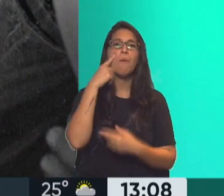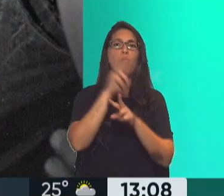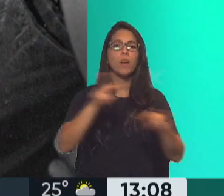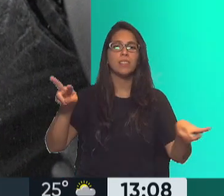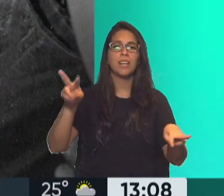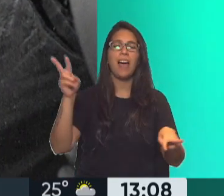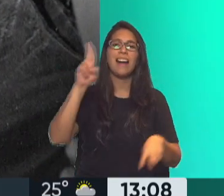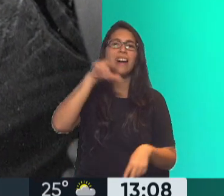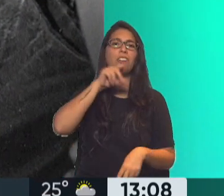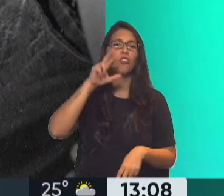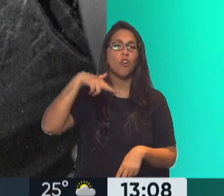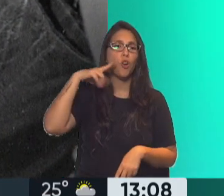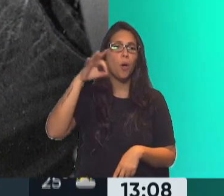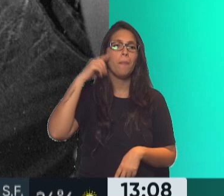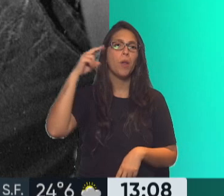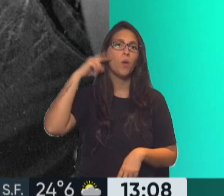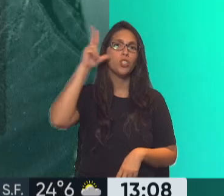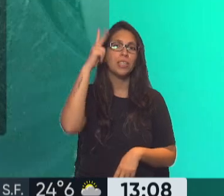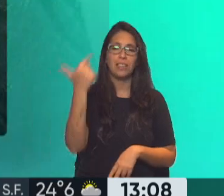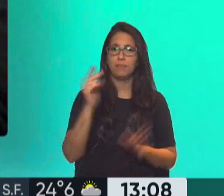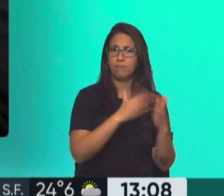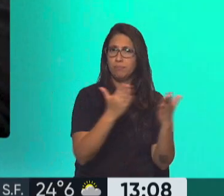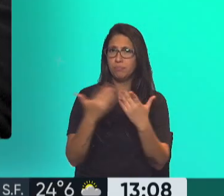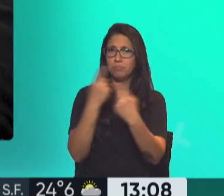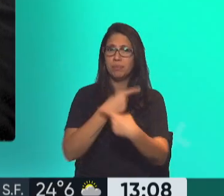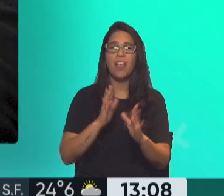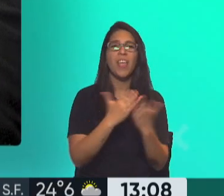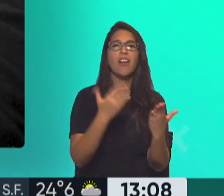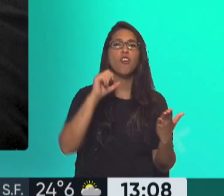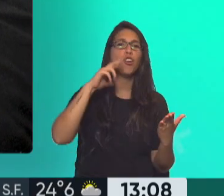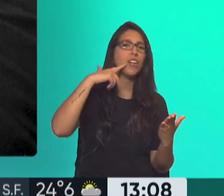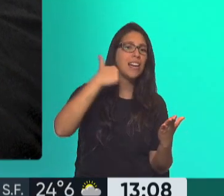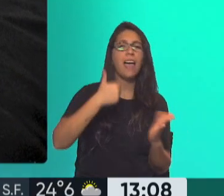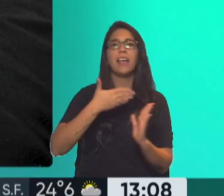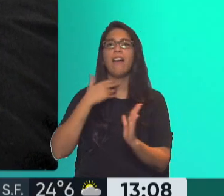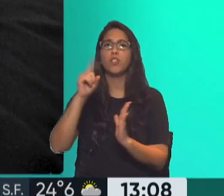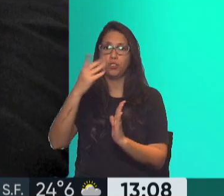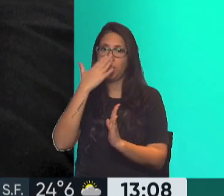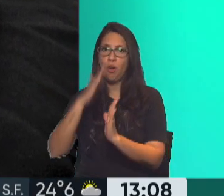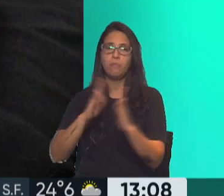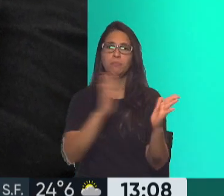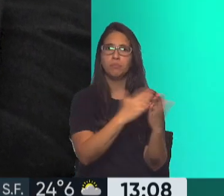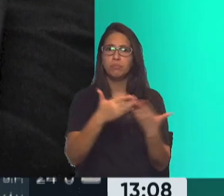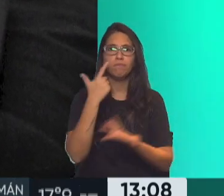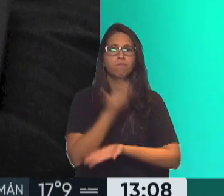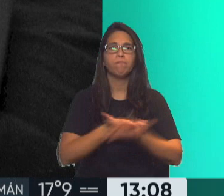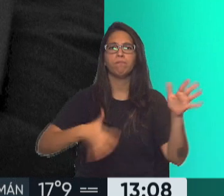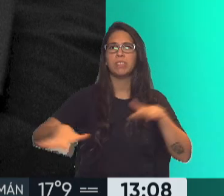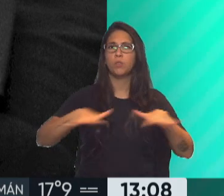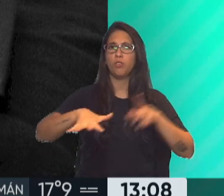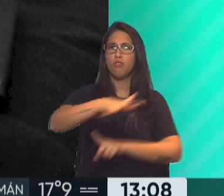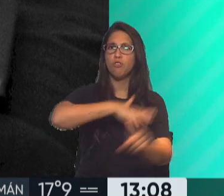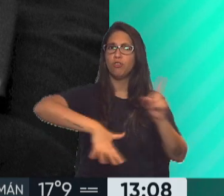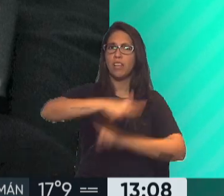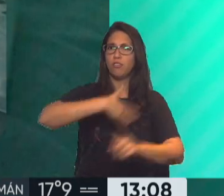de archivos de los diarios Crónica y La Voz, que proponen una reflexión, un acercamiento al clima social, al